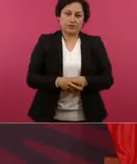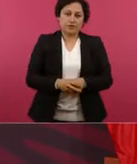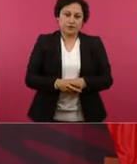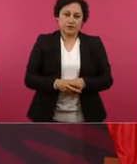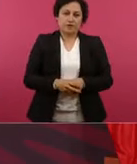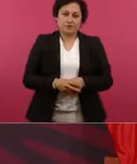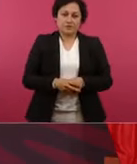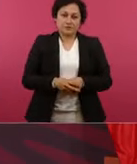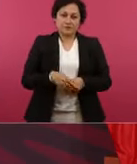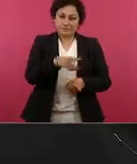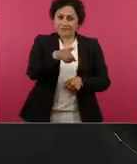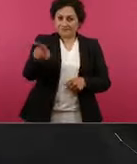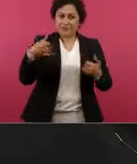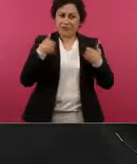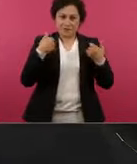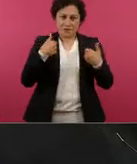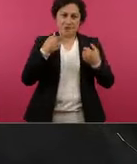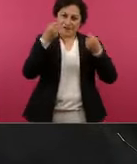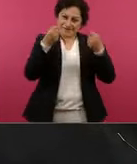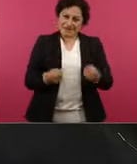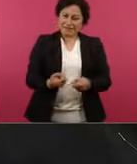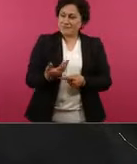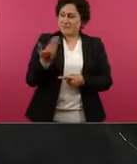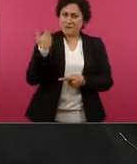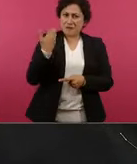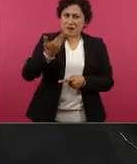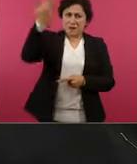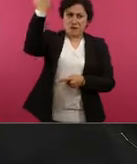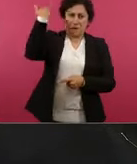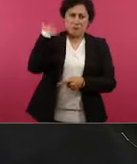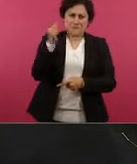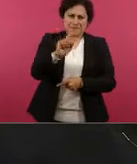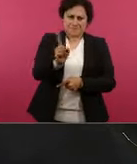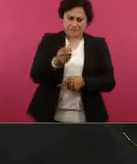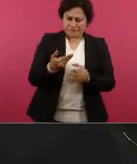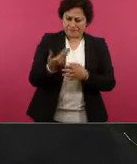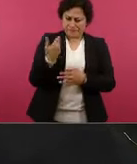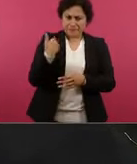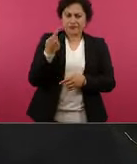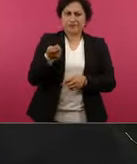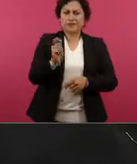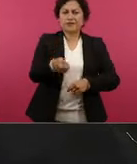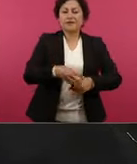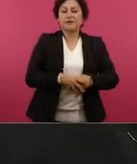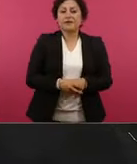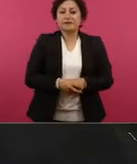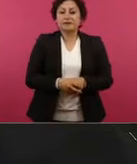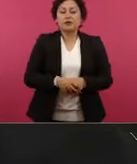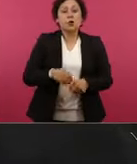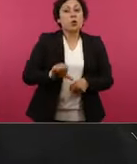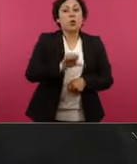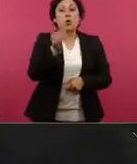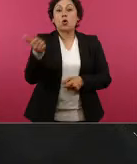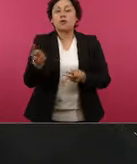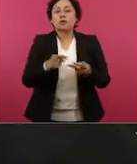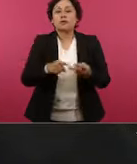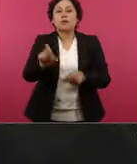Eso sí se acuerdan los jóvenes, porque no fue hace mucho. No, el otro asunto, cuando el temblor,